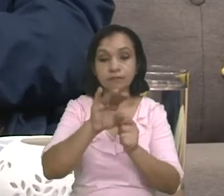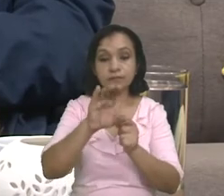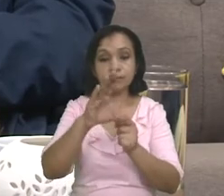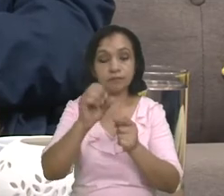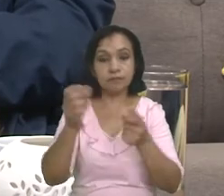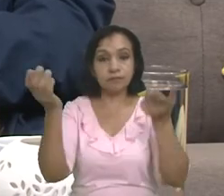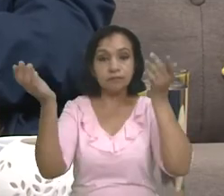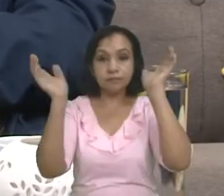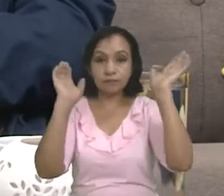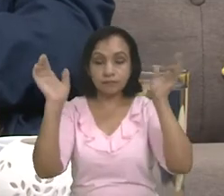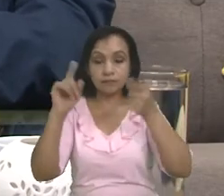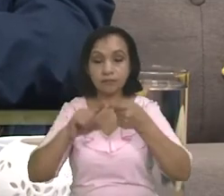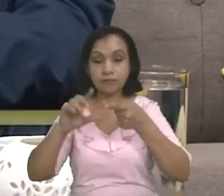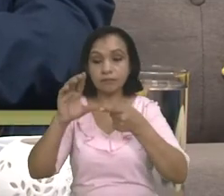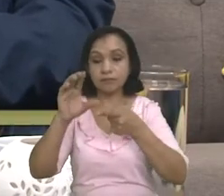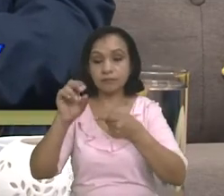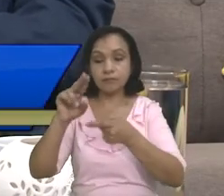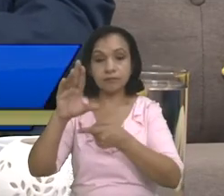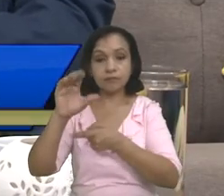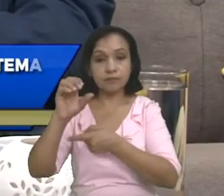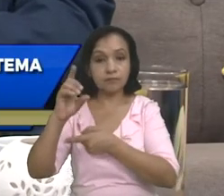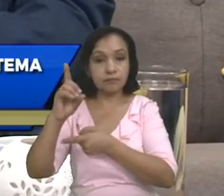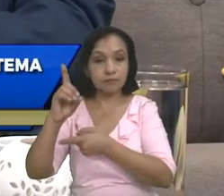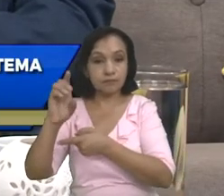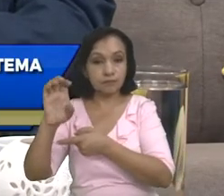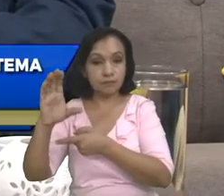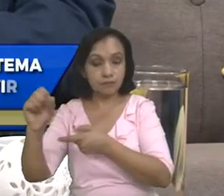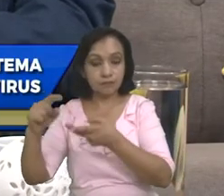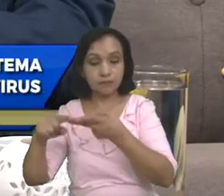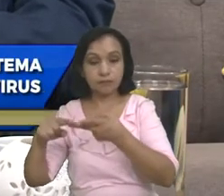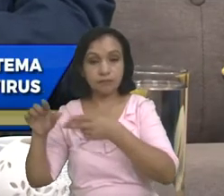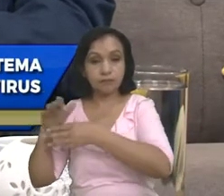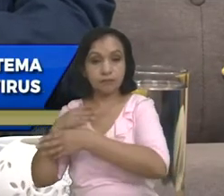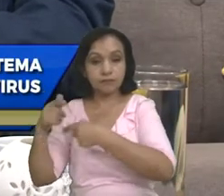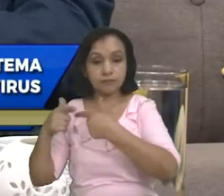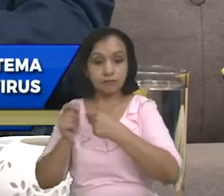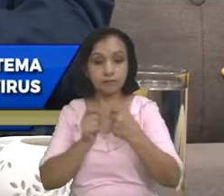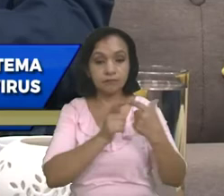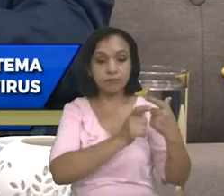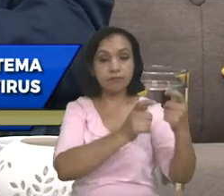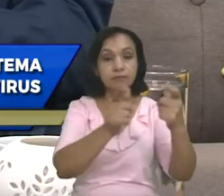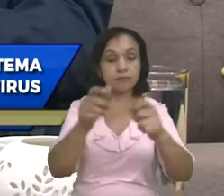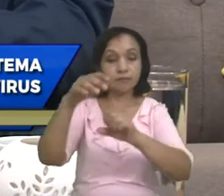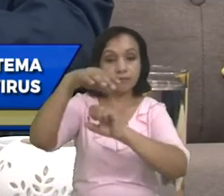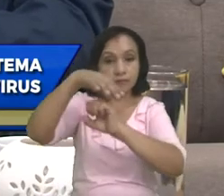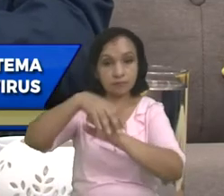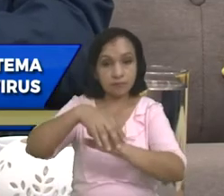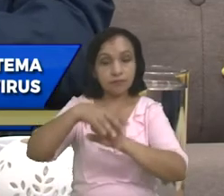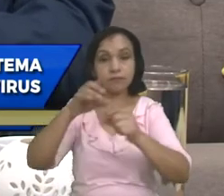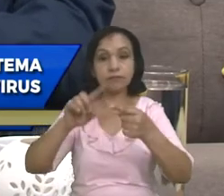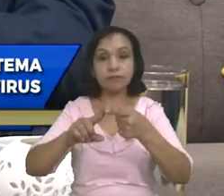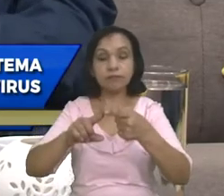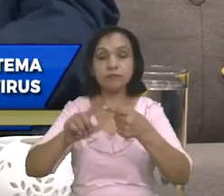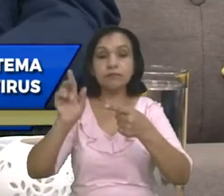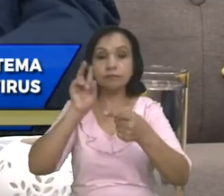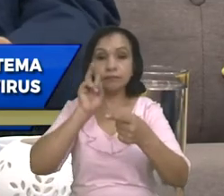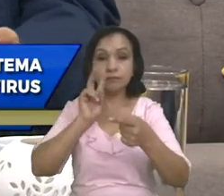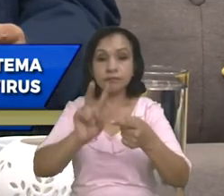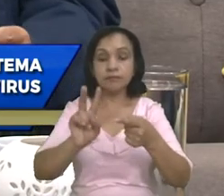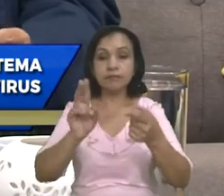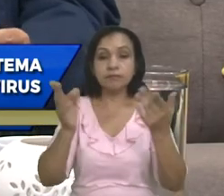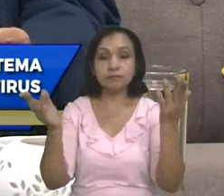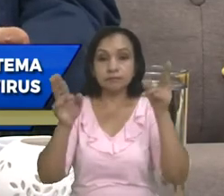comercio el concadeco y así sucesivamente no tenemos el que tiene que ver con la